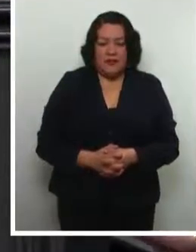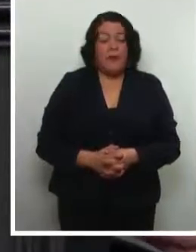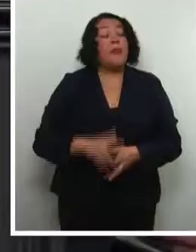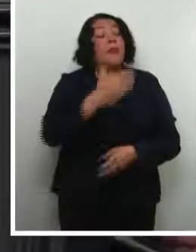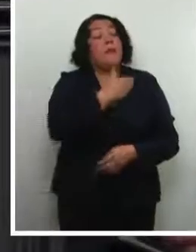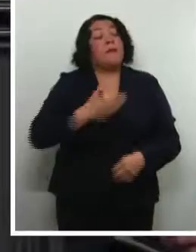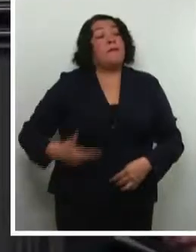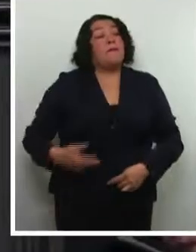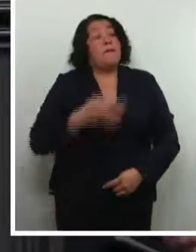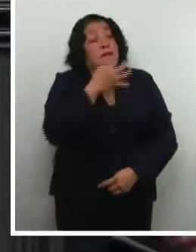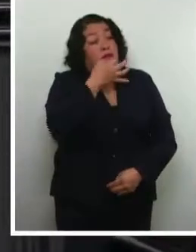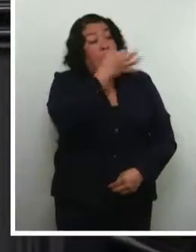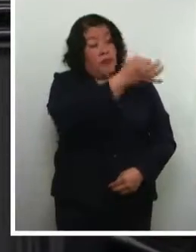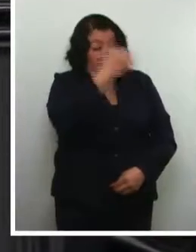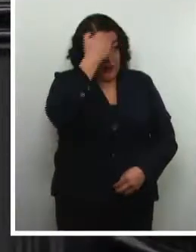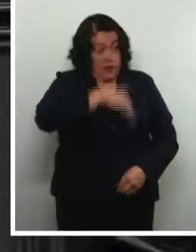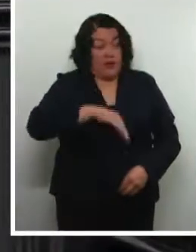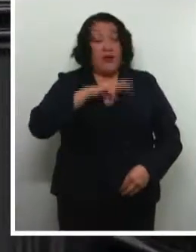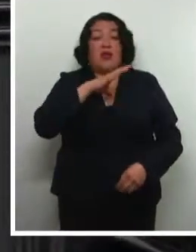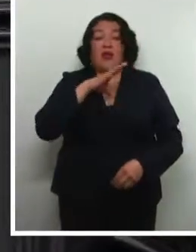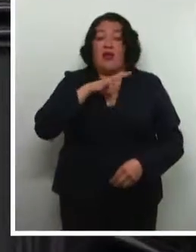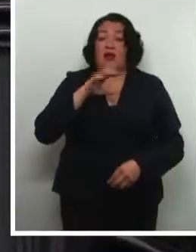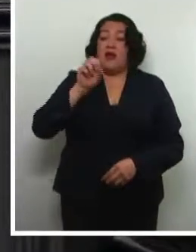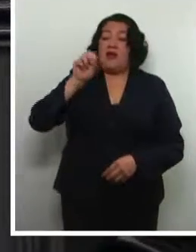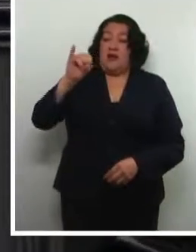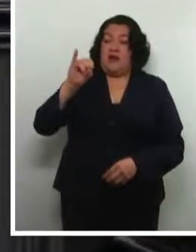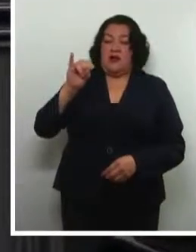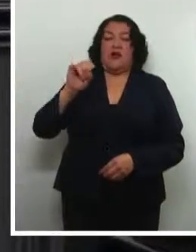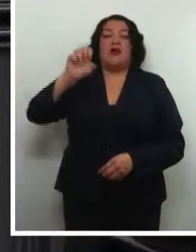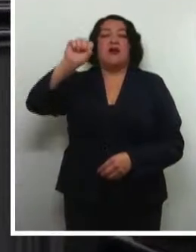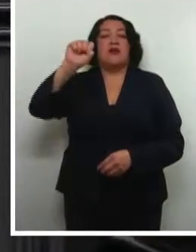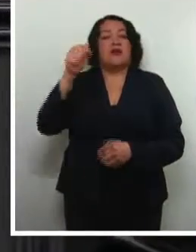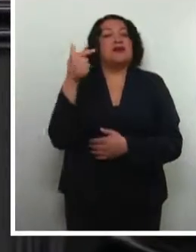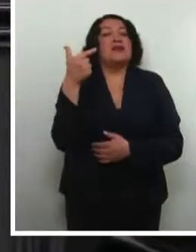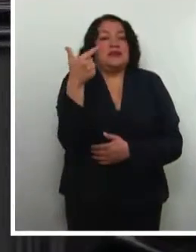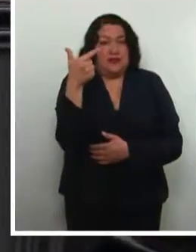Señor presidente, se emitieron 67 votos en pro.